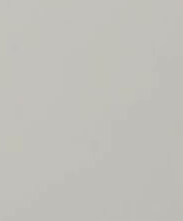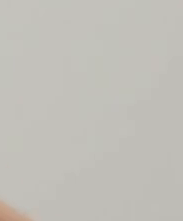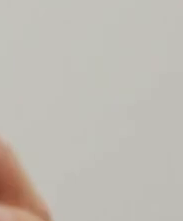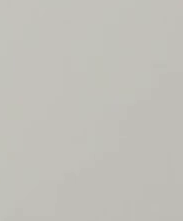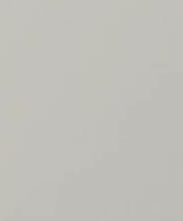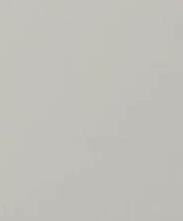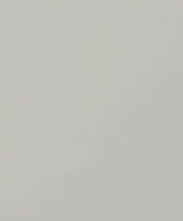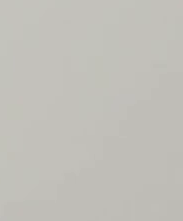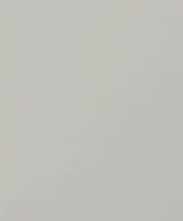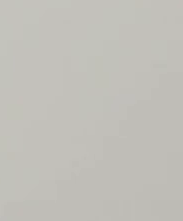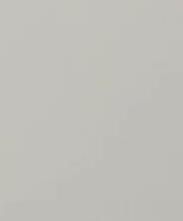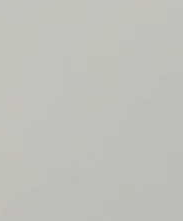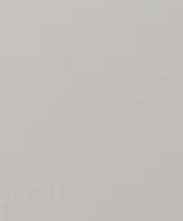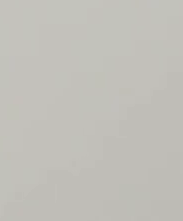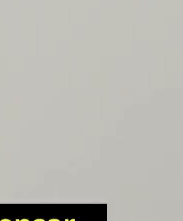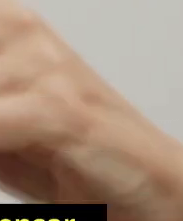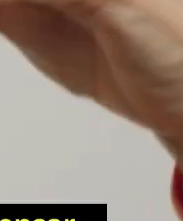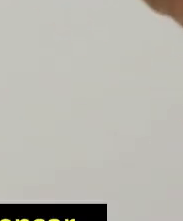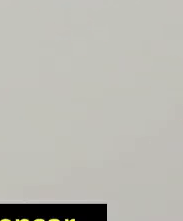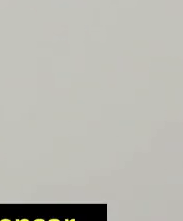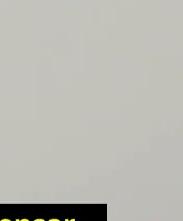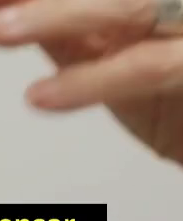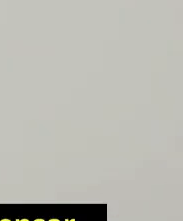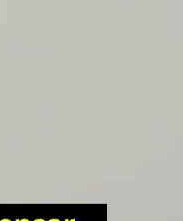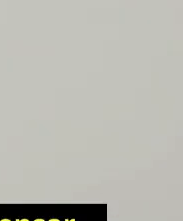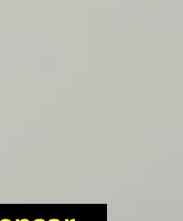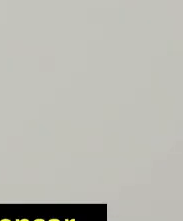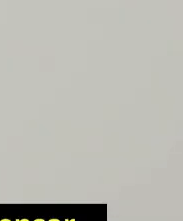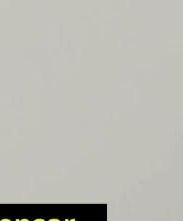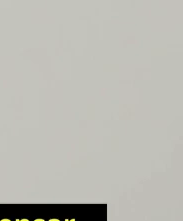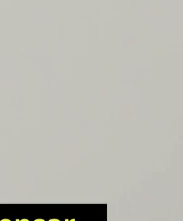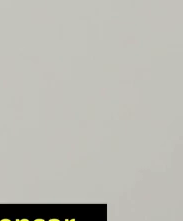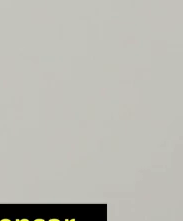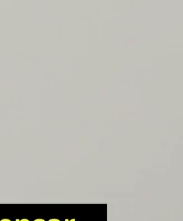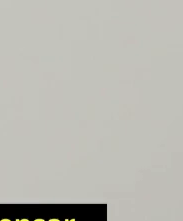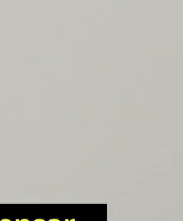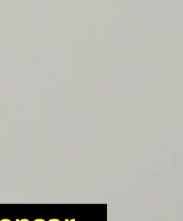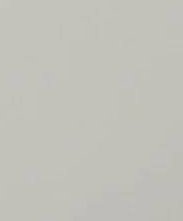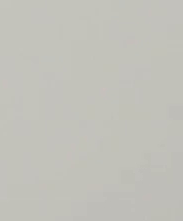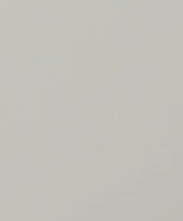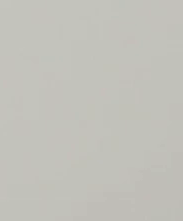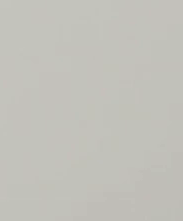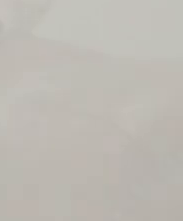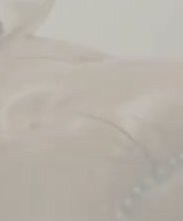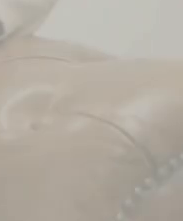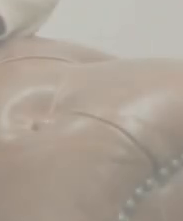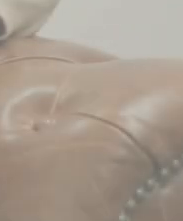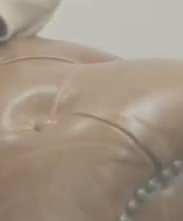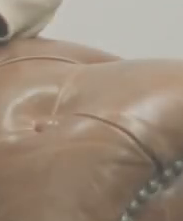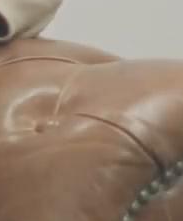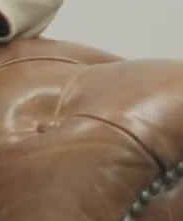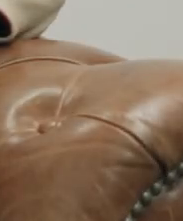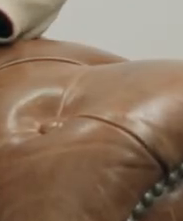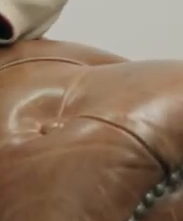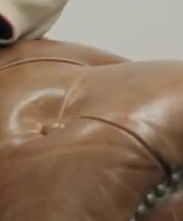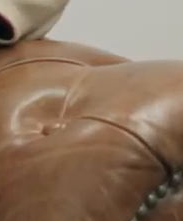más oportunidades de formación, los que están en posiciones con más opciones, tenemos que pensar que en este